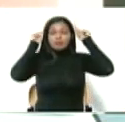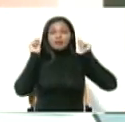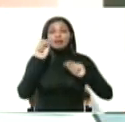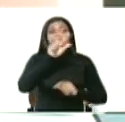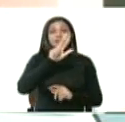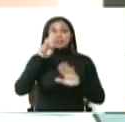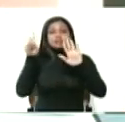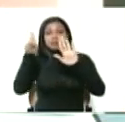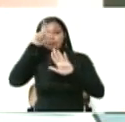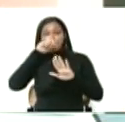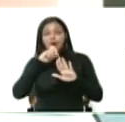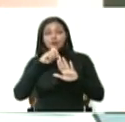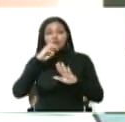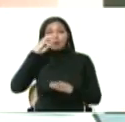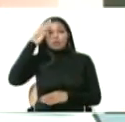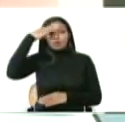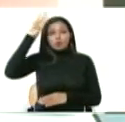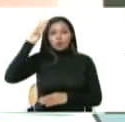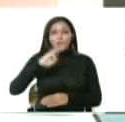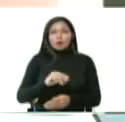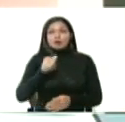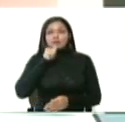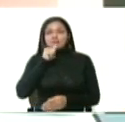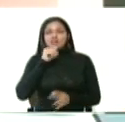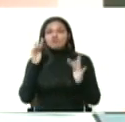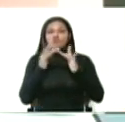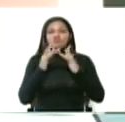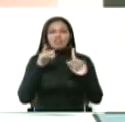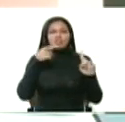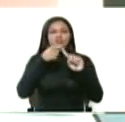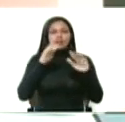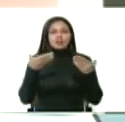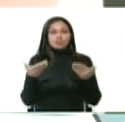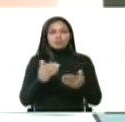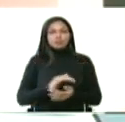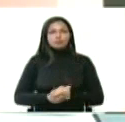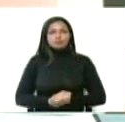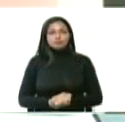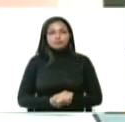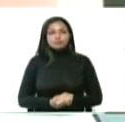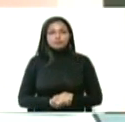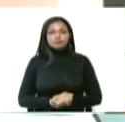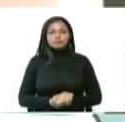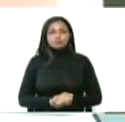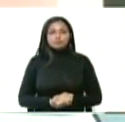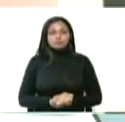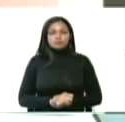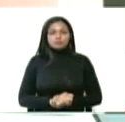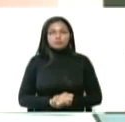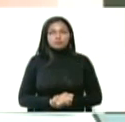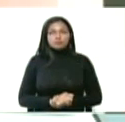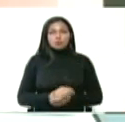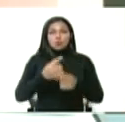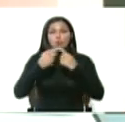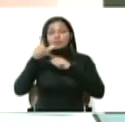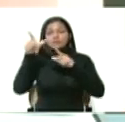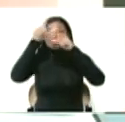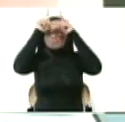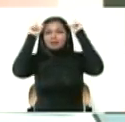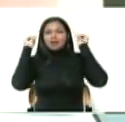de Cuba, quien fue en contacto directo con esta otra